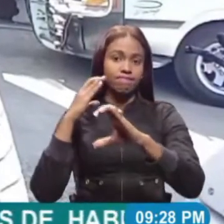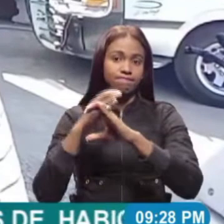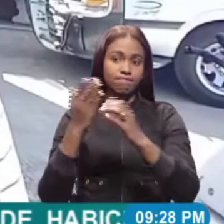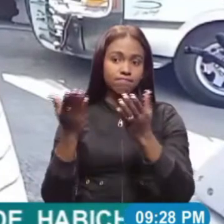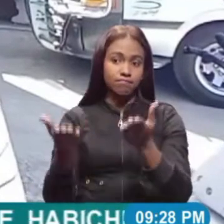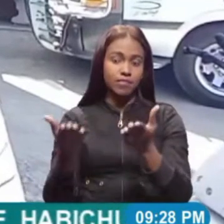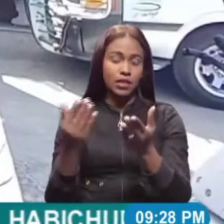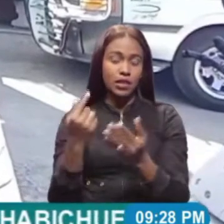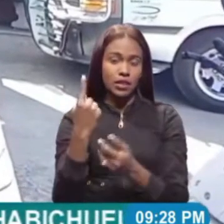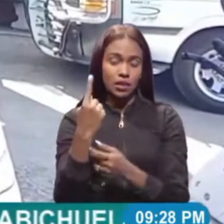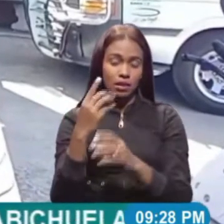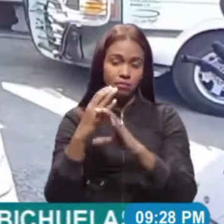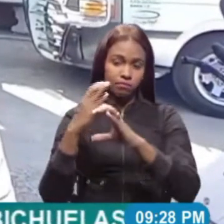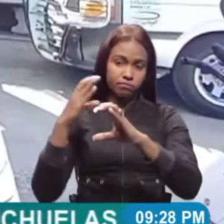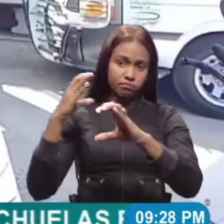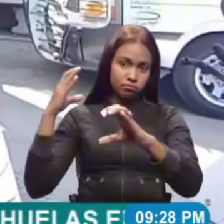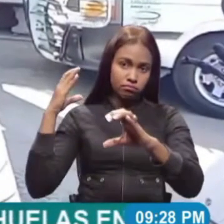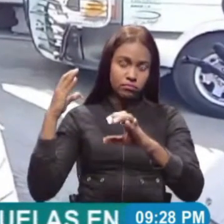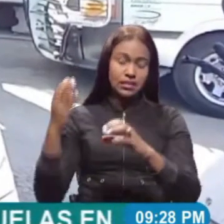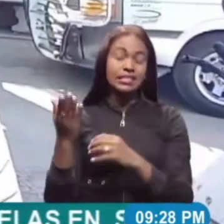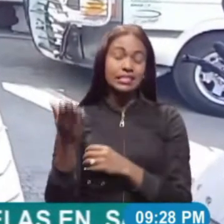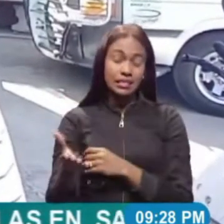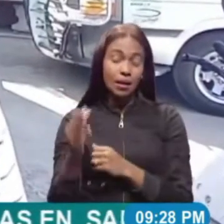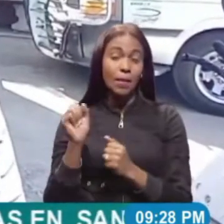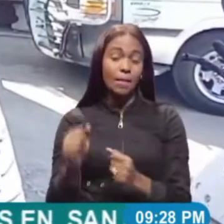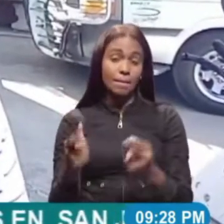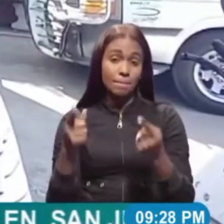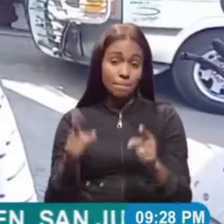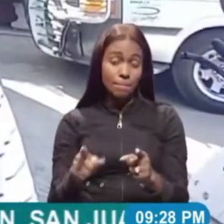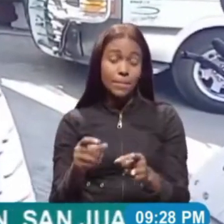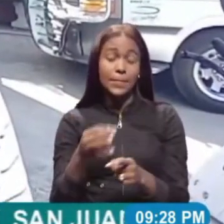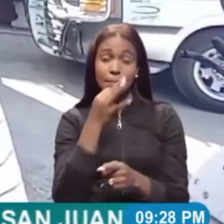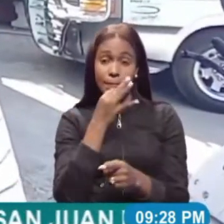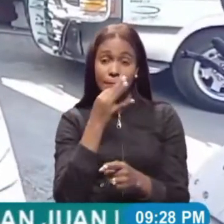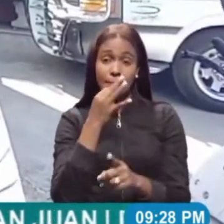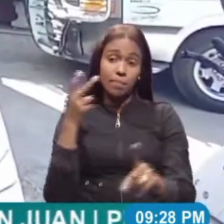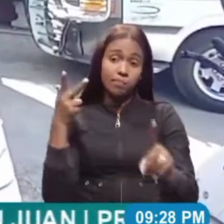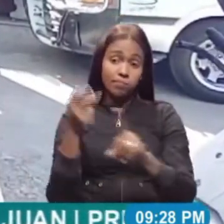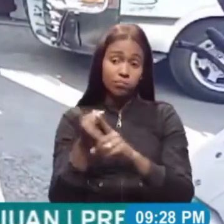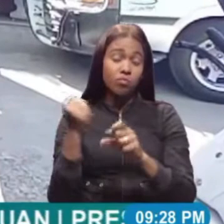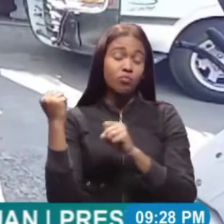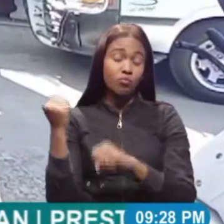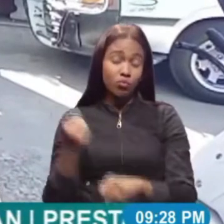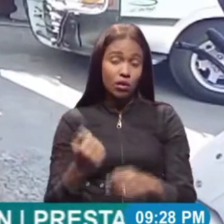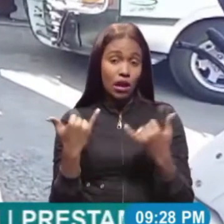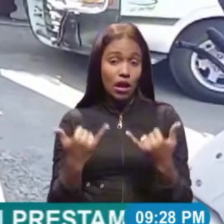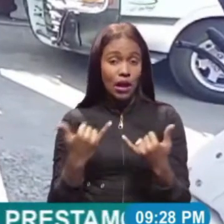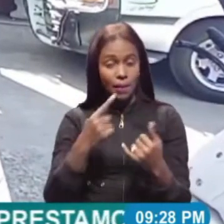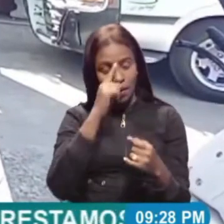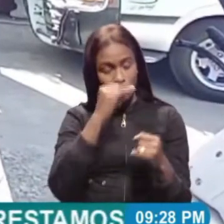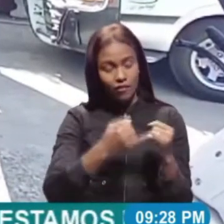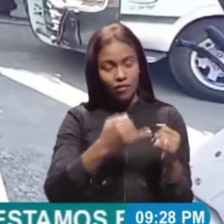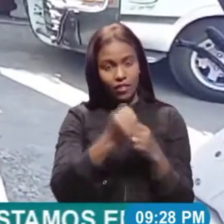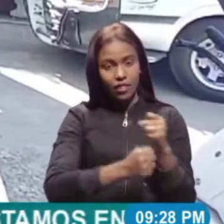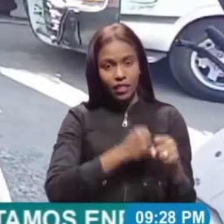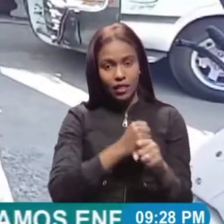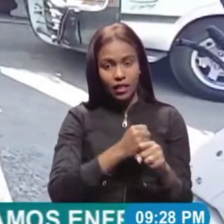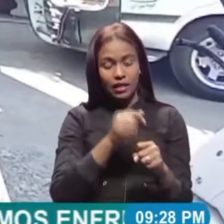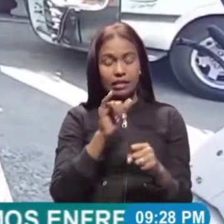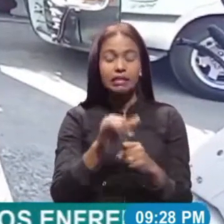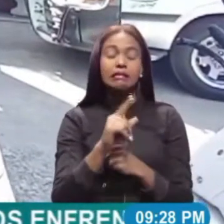una cola de una patana. Esa sí va a provocar muy pronto un accidente muy fuerte. Ahora para fin de año eso